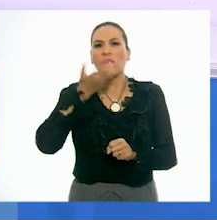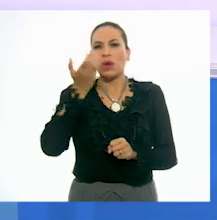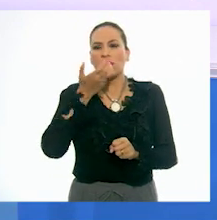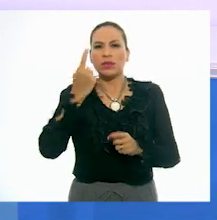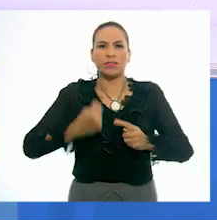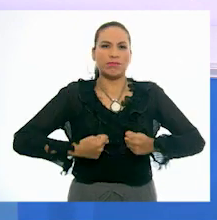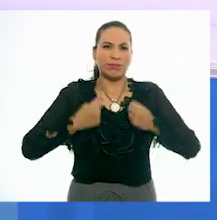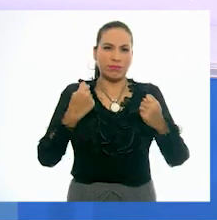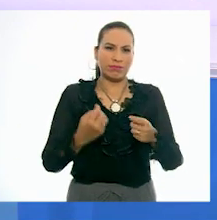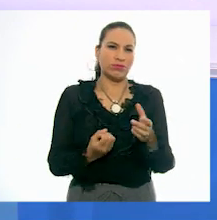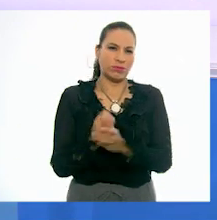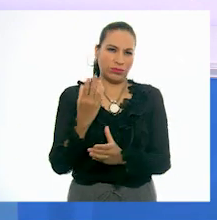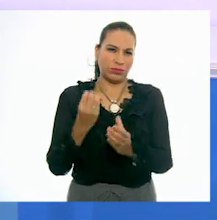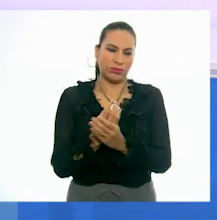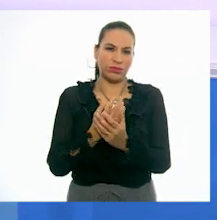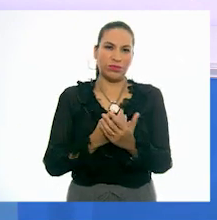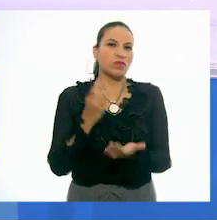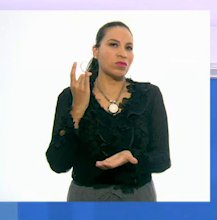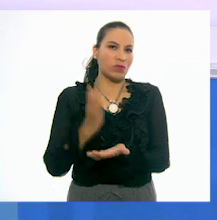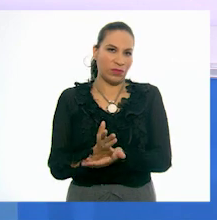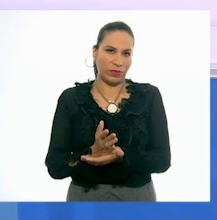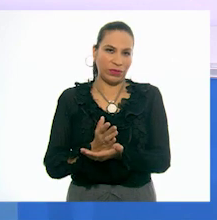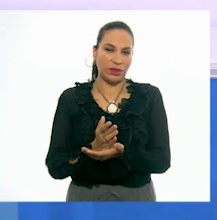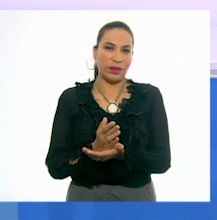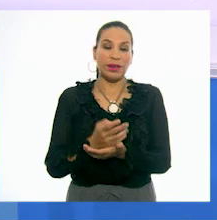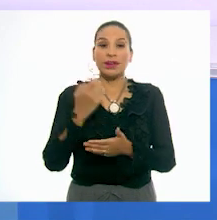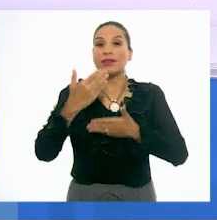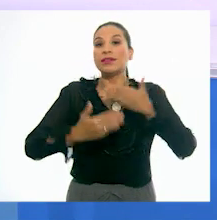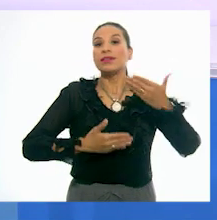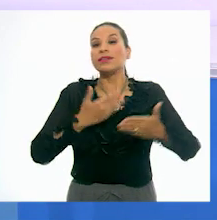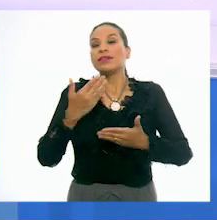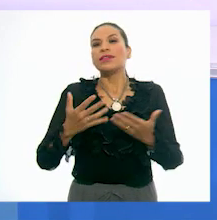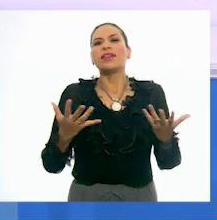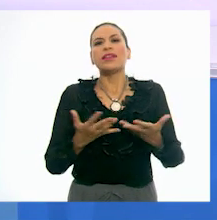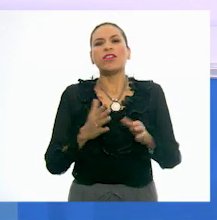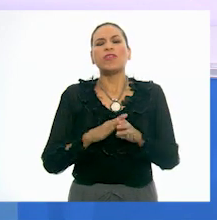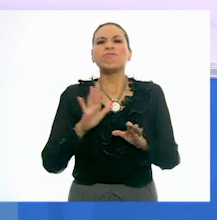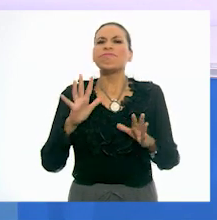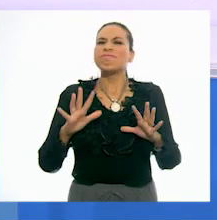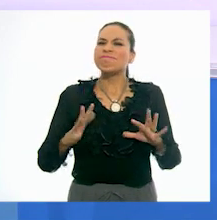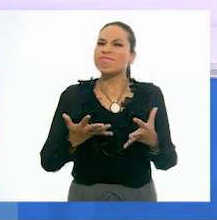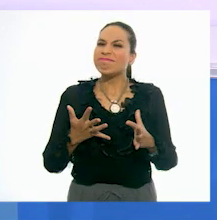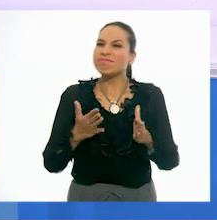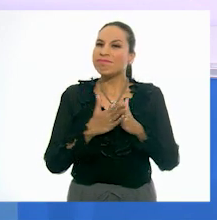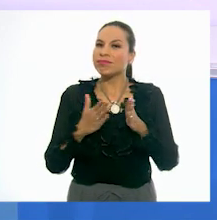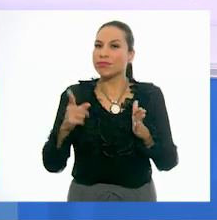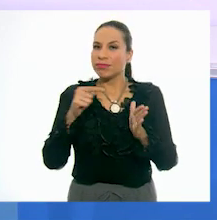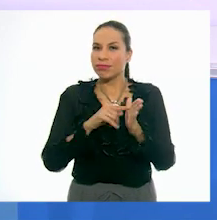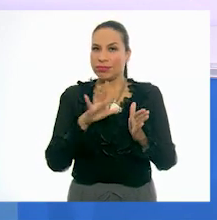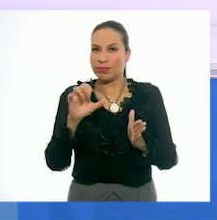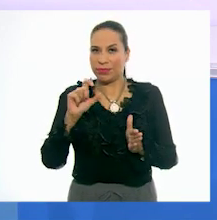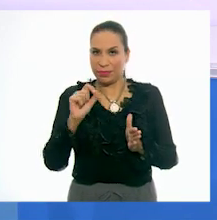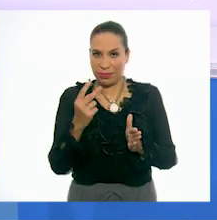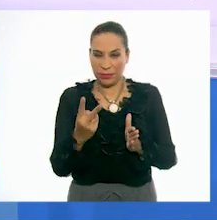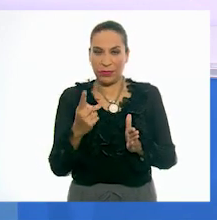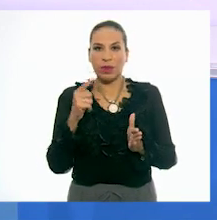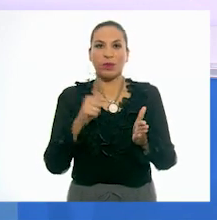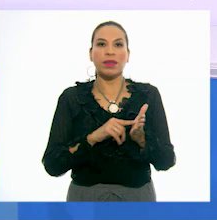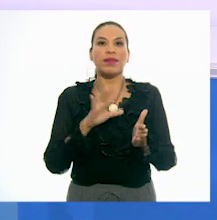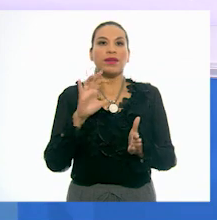y tradiciones nuevas y únicas. Este proceso se llevó a cabo aproximadamente de 1522